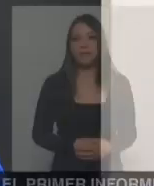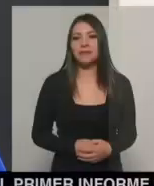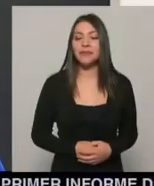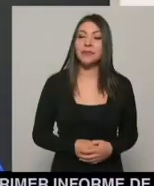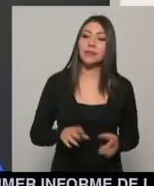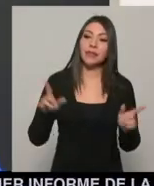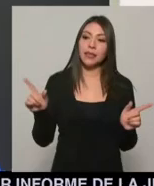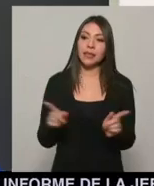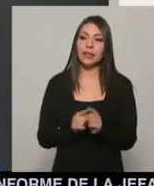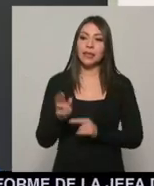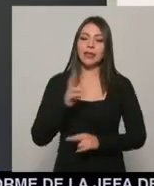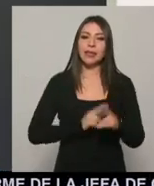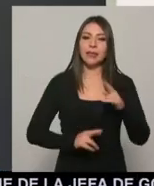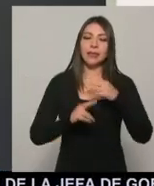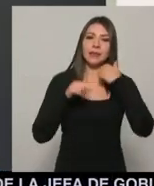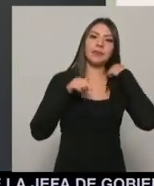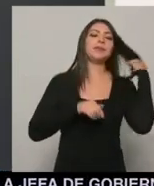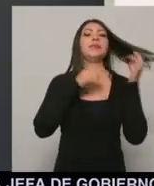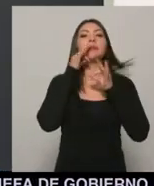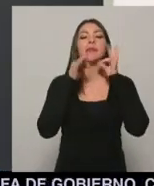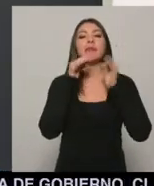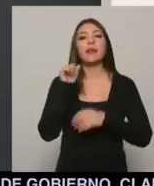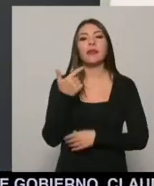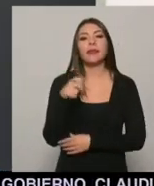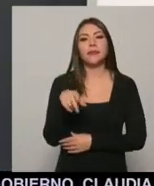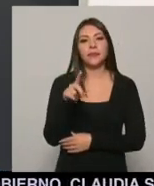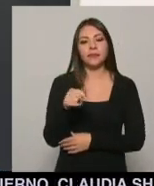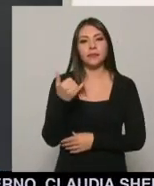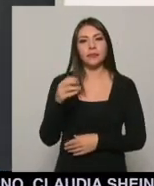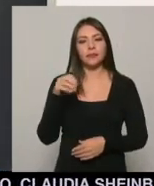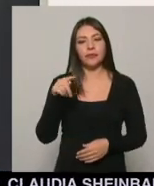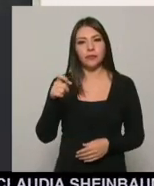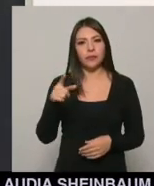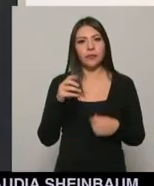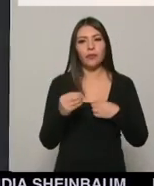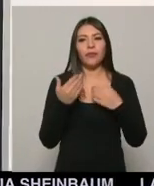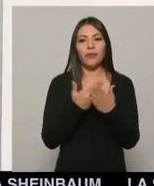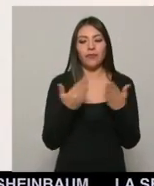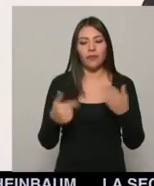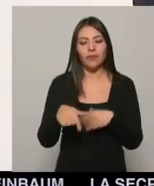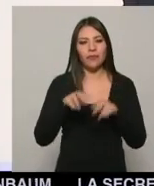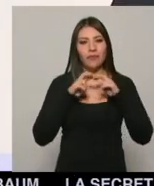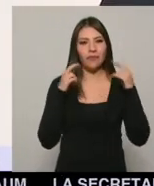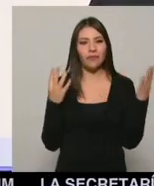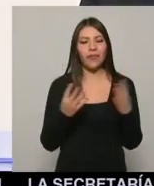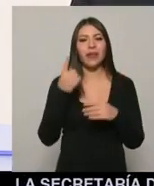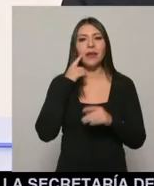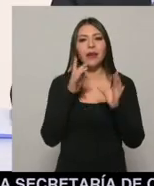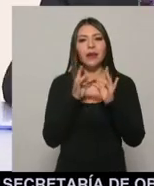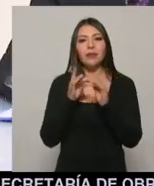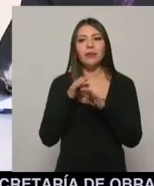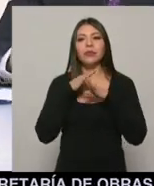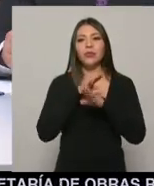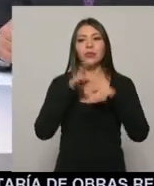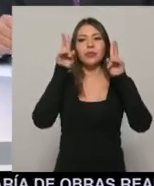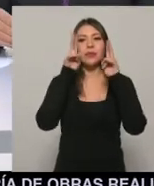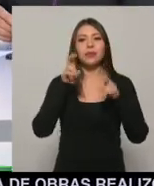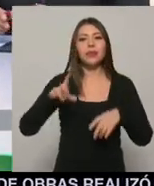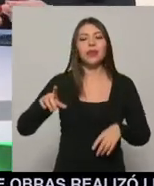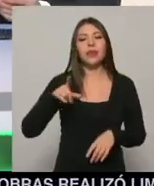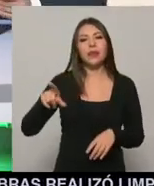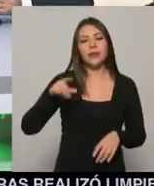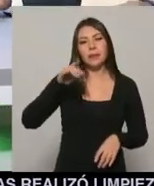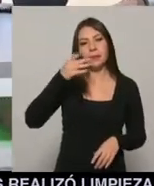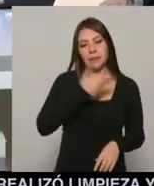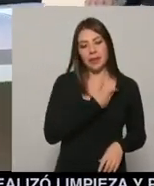Ya estamos de vuelta aquí en Agenda y Contexto. El tema en la mesa es el informe de gobierno del presidente Andrés Manuel López Obrador. Ángel Ávila. Pues